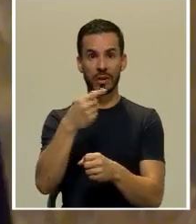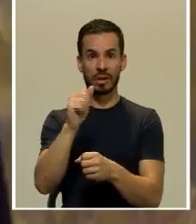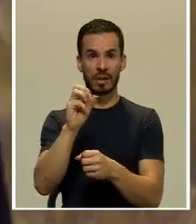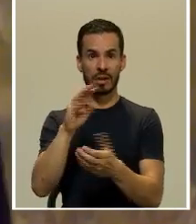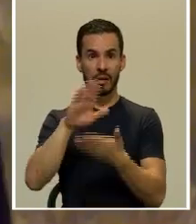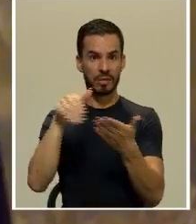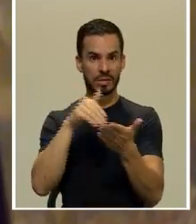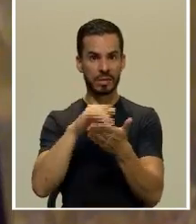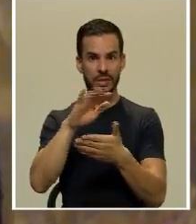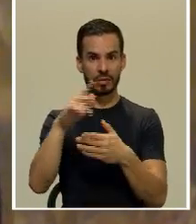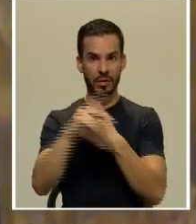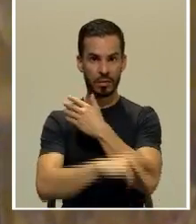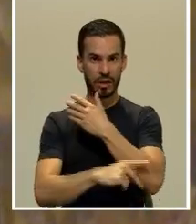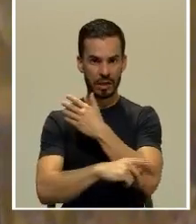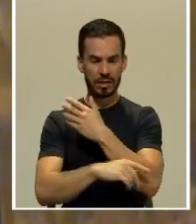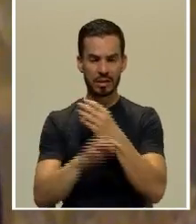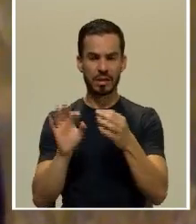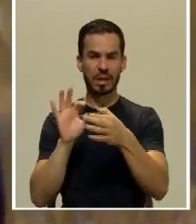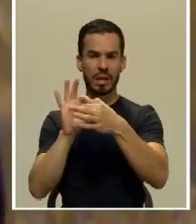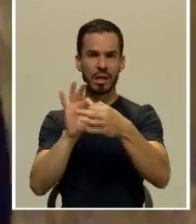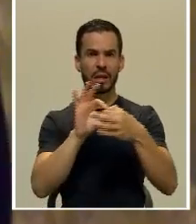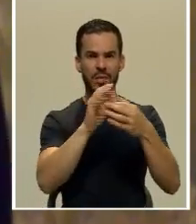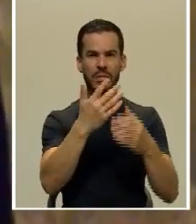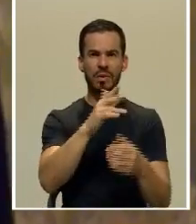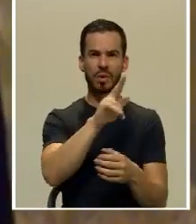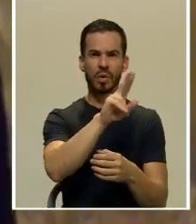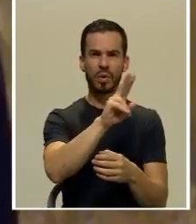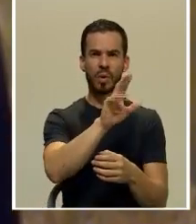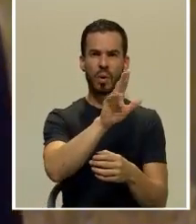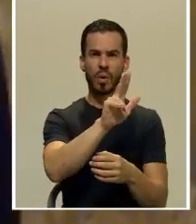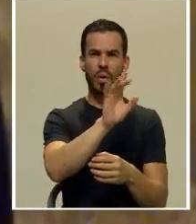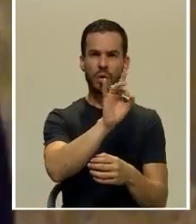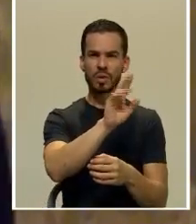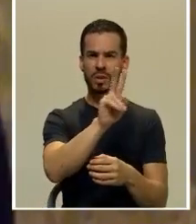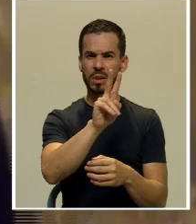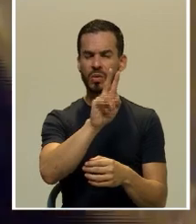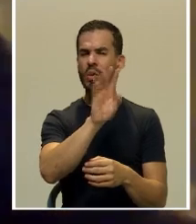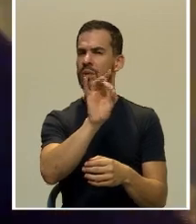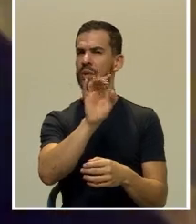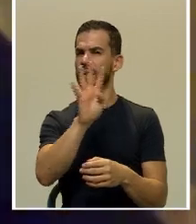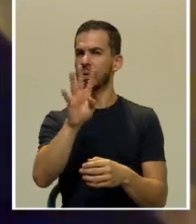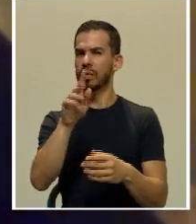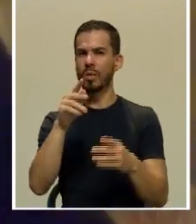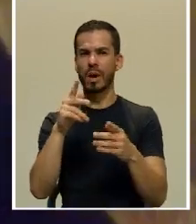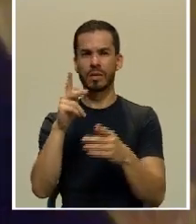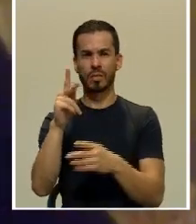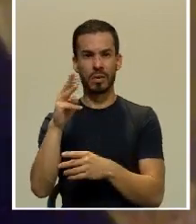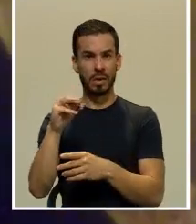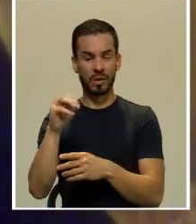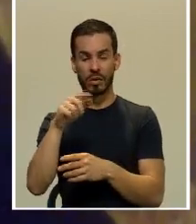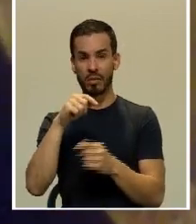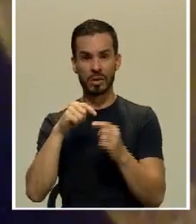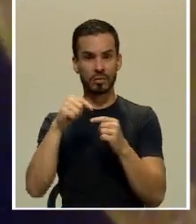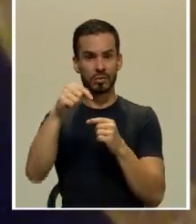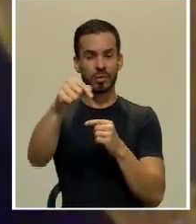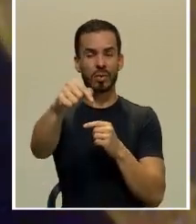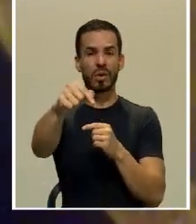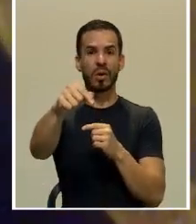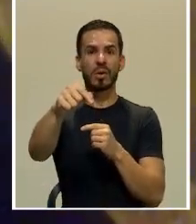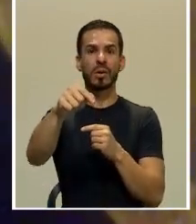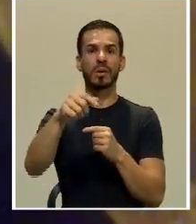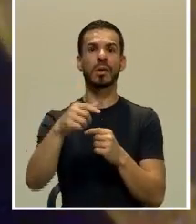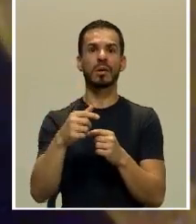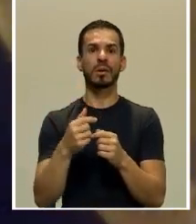GAM, enlazando alrededor de 84 kilómetros a lo largo